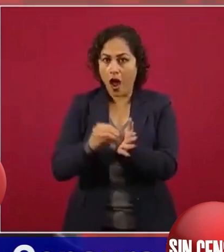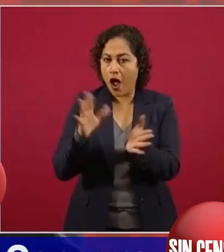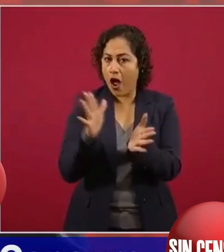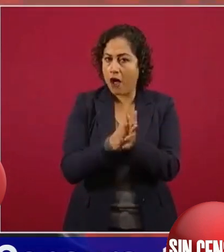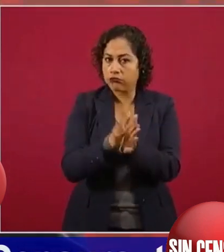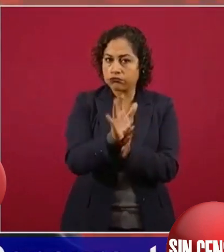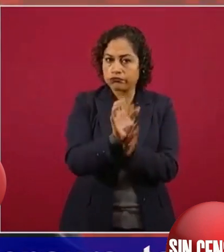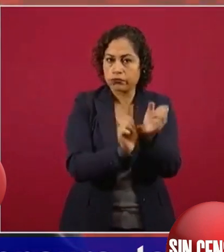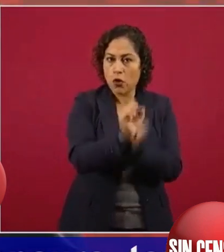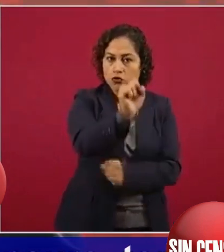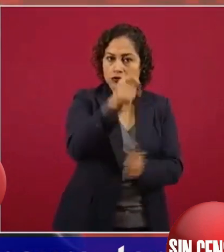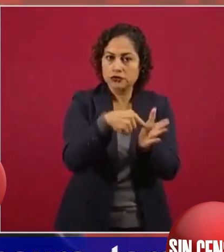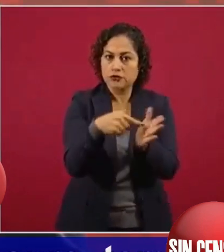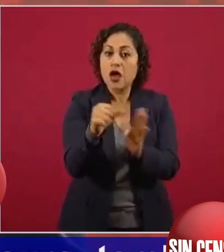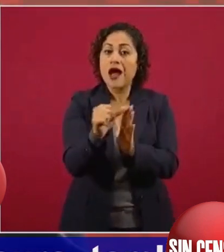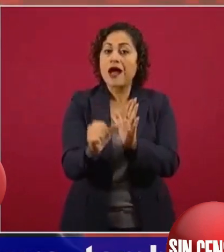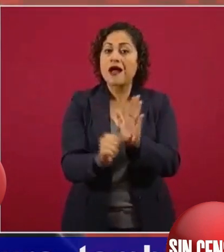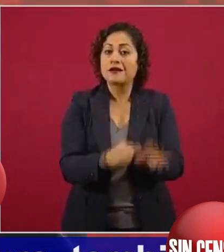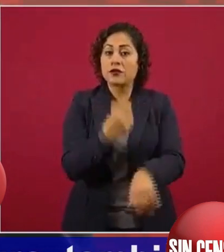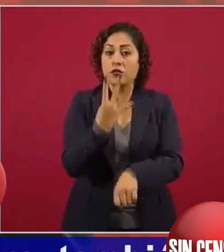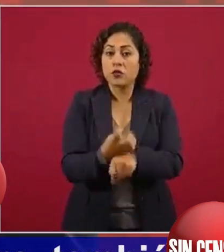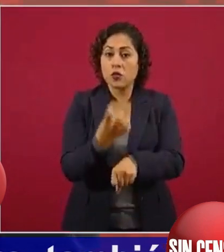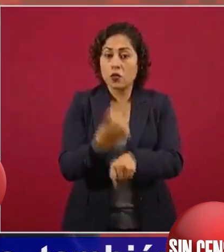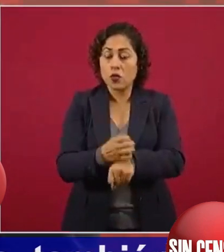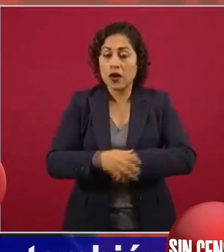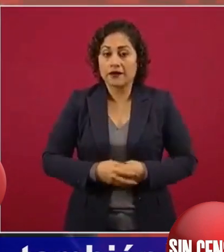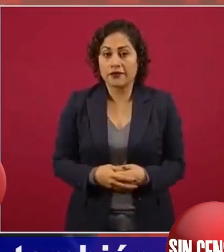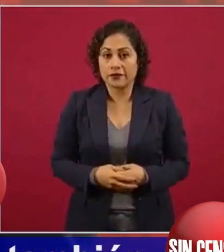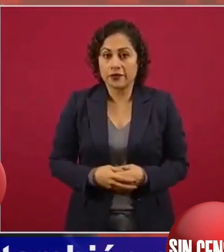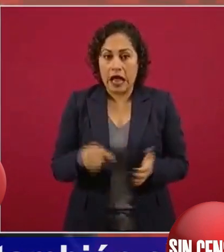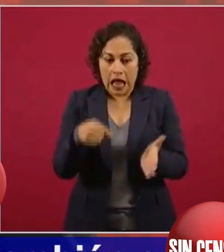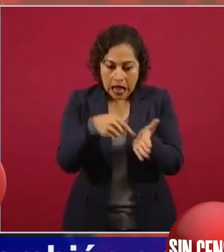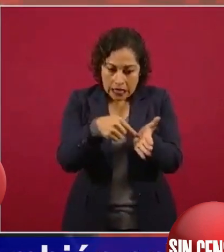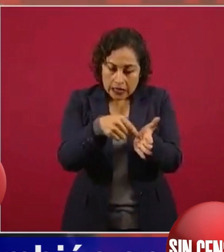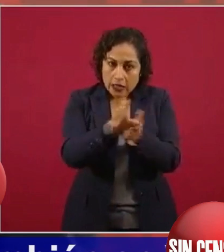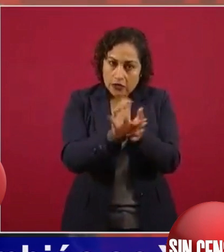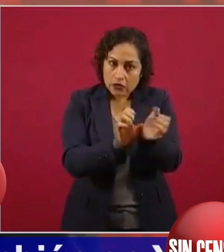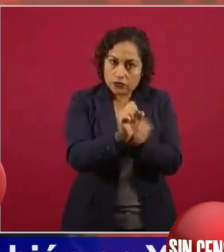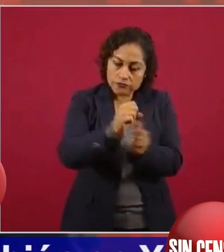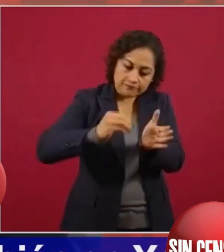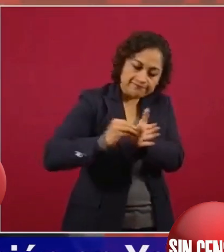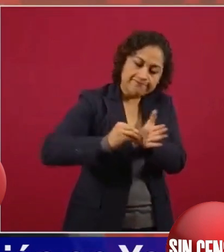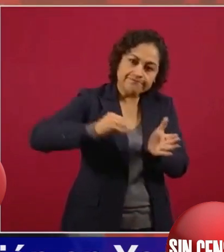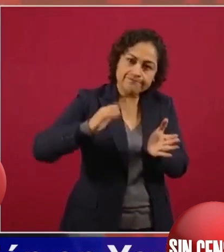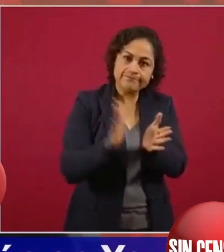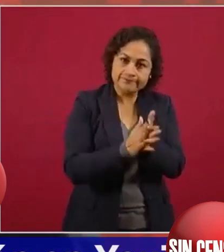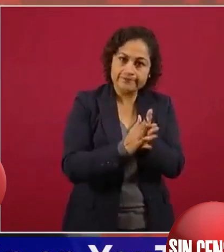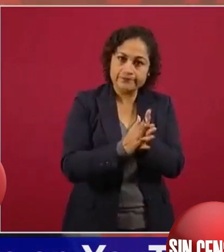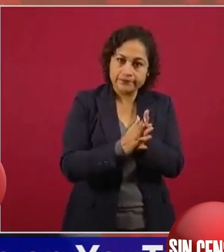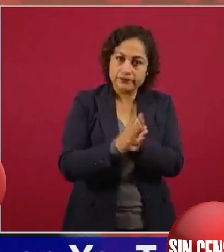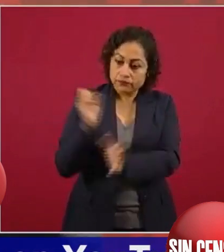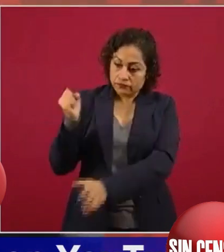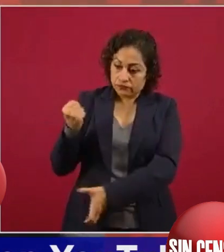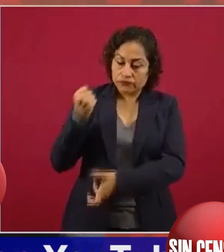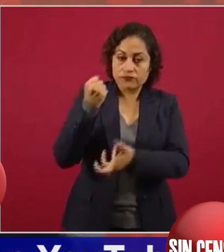Y además en la Constitución se establece que año con año tiene que ser mayor la